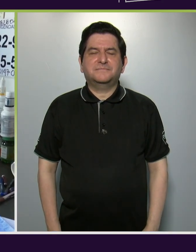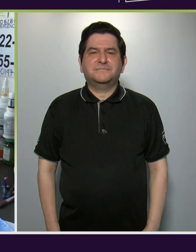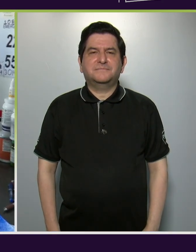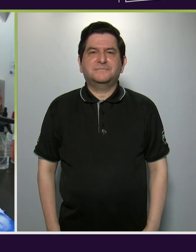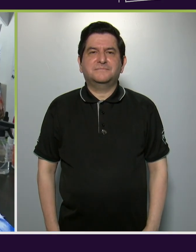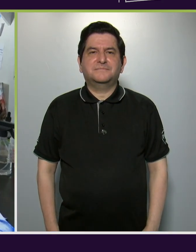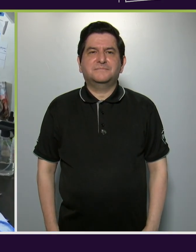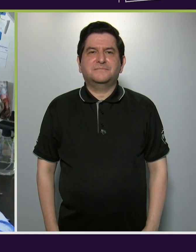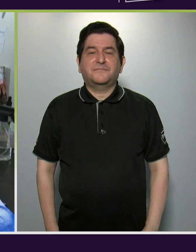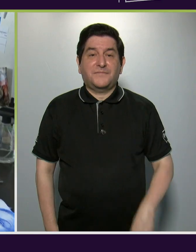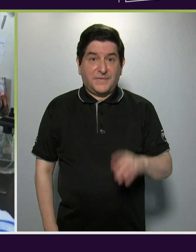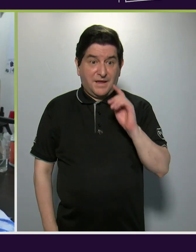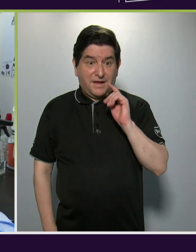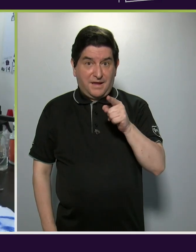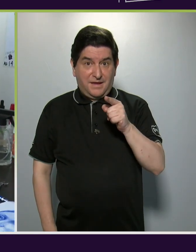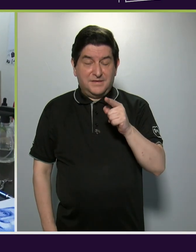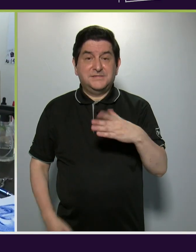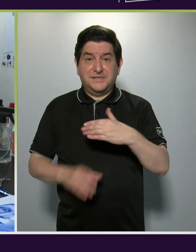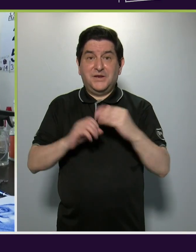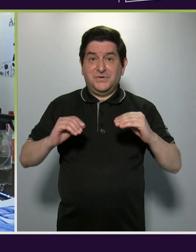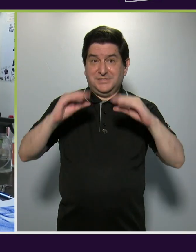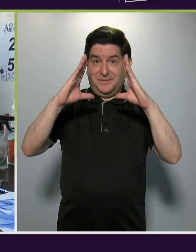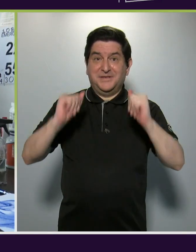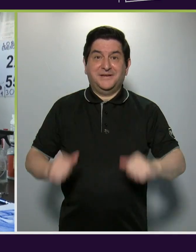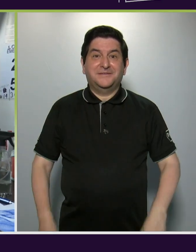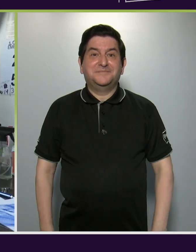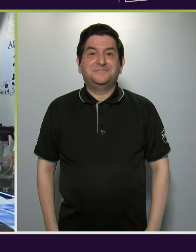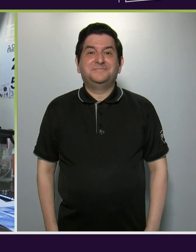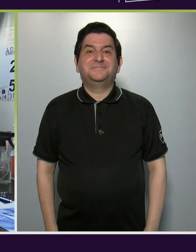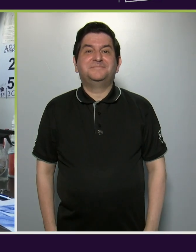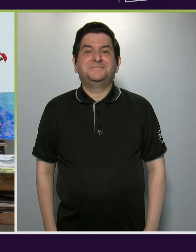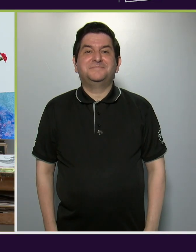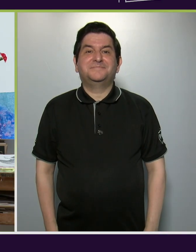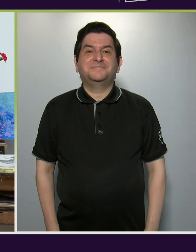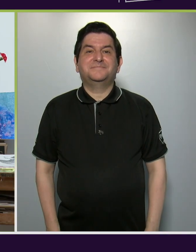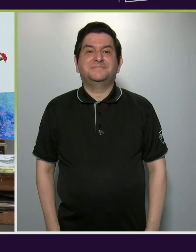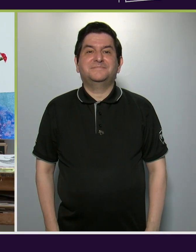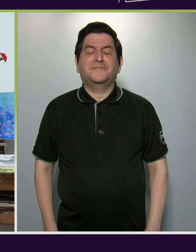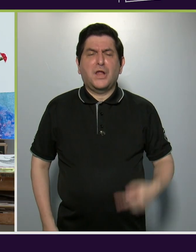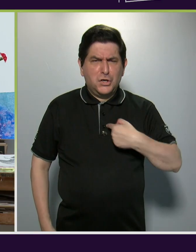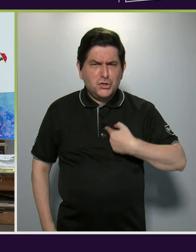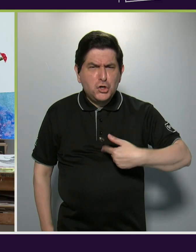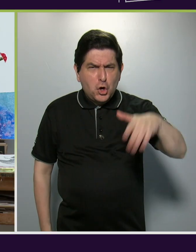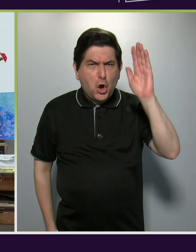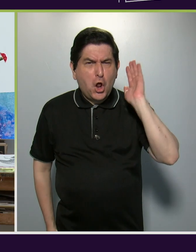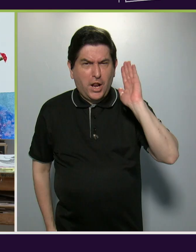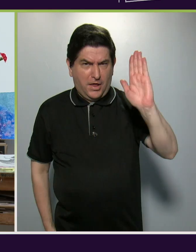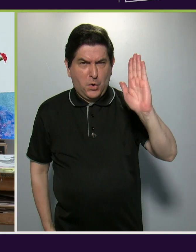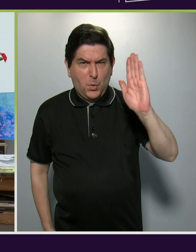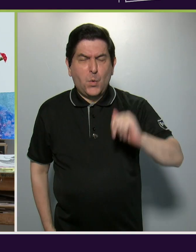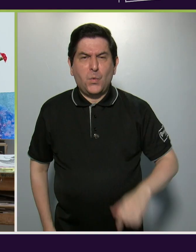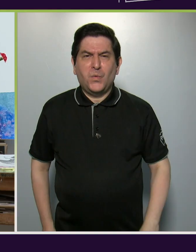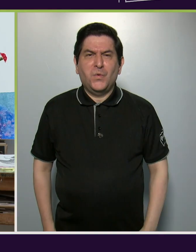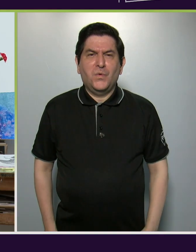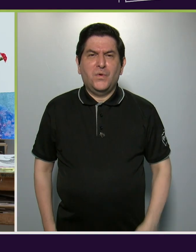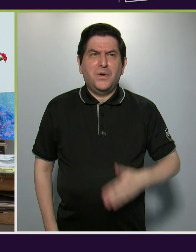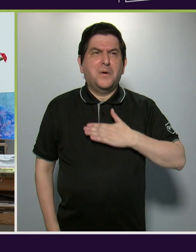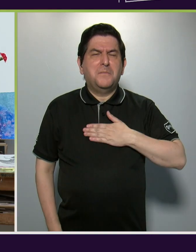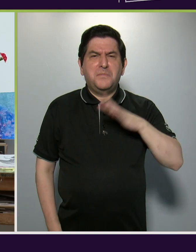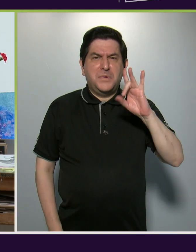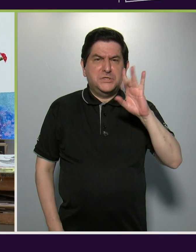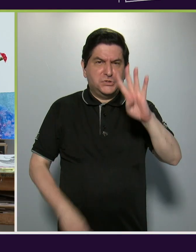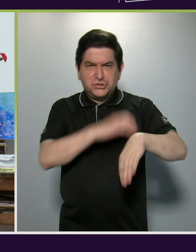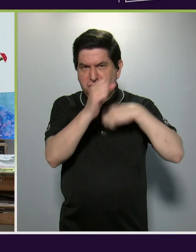Y este es el que hice hoy en la mañana. Le puedo jurar que en mis 84